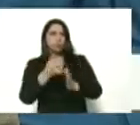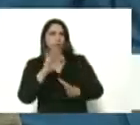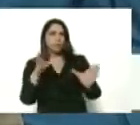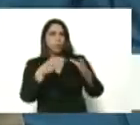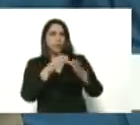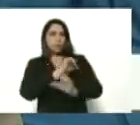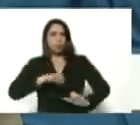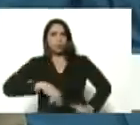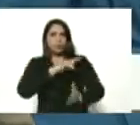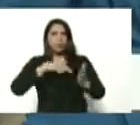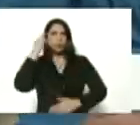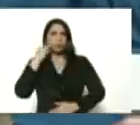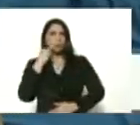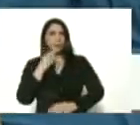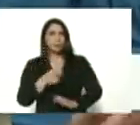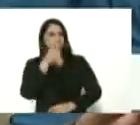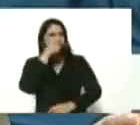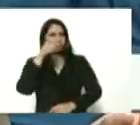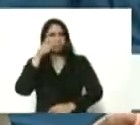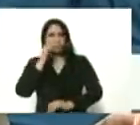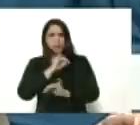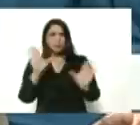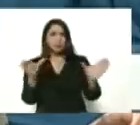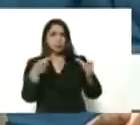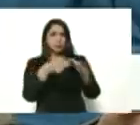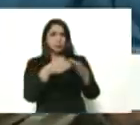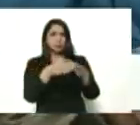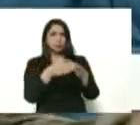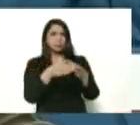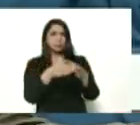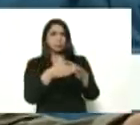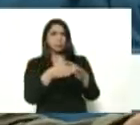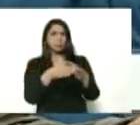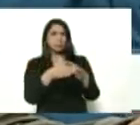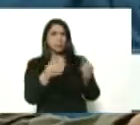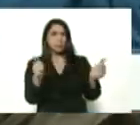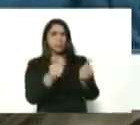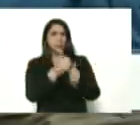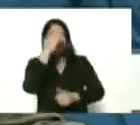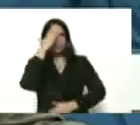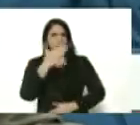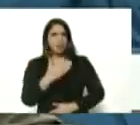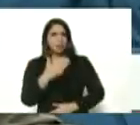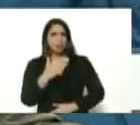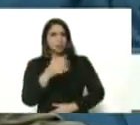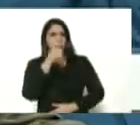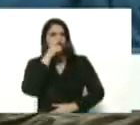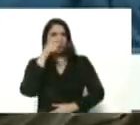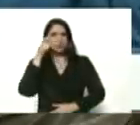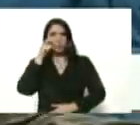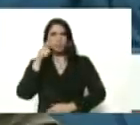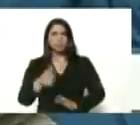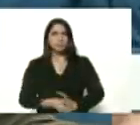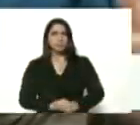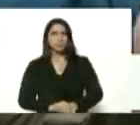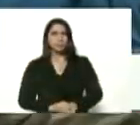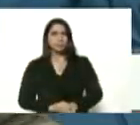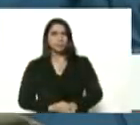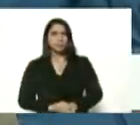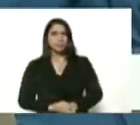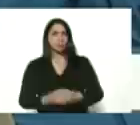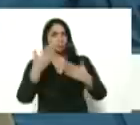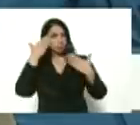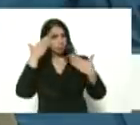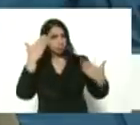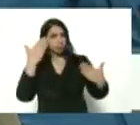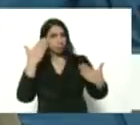Guardia Nacional. Y estaban reunidos ellos con el general en la operación. Yo les envié su saludo